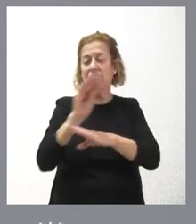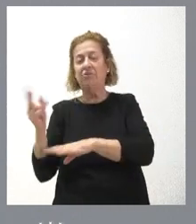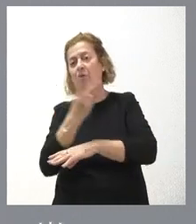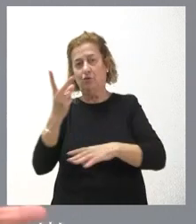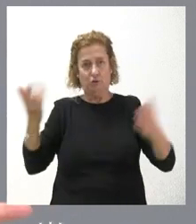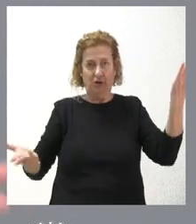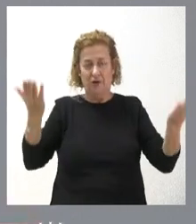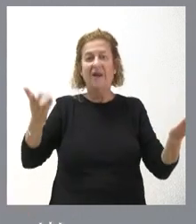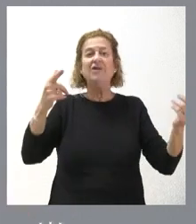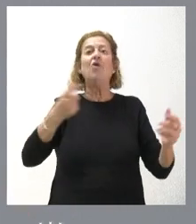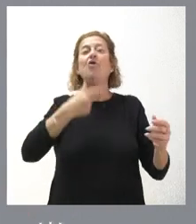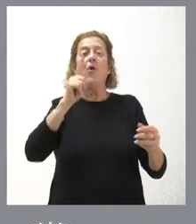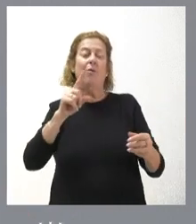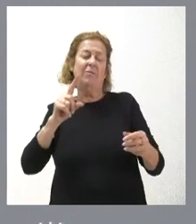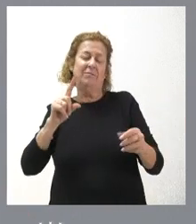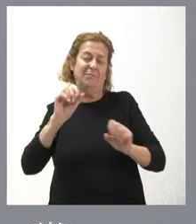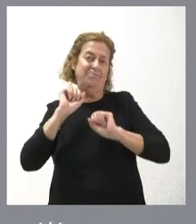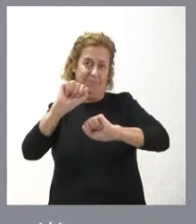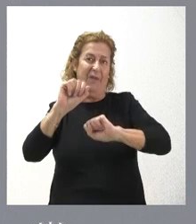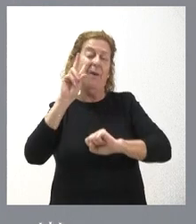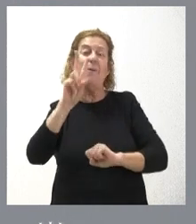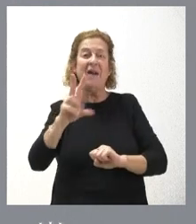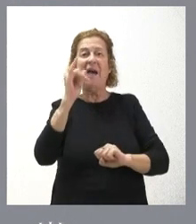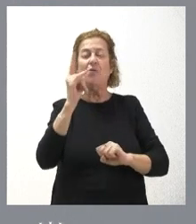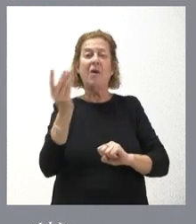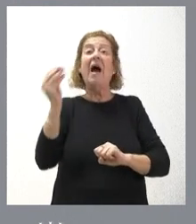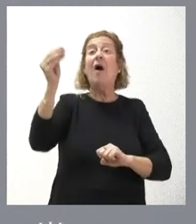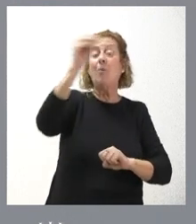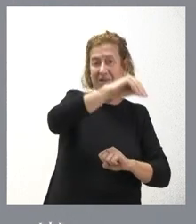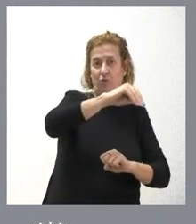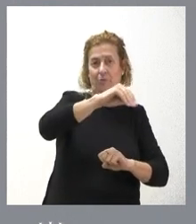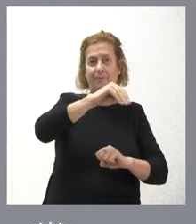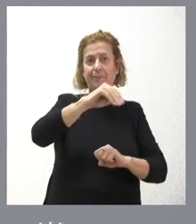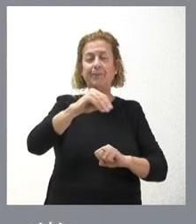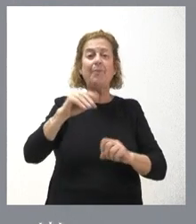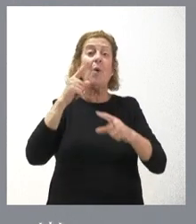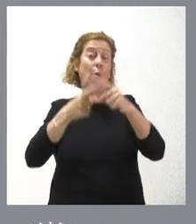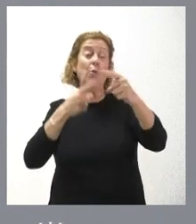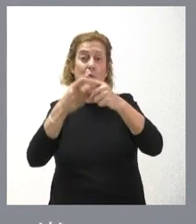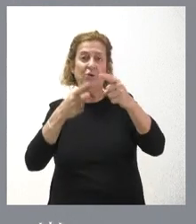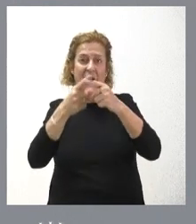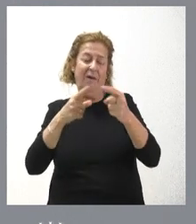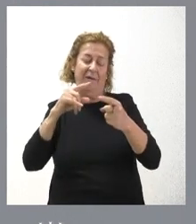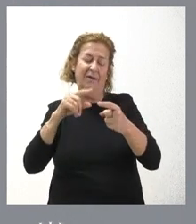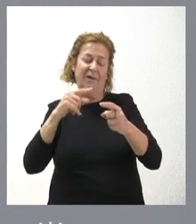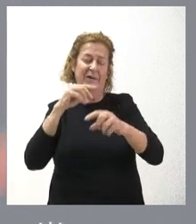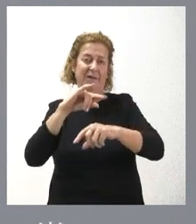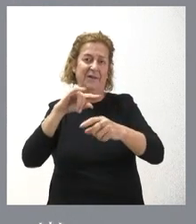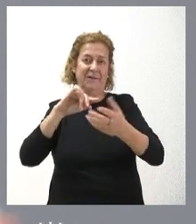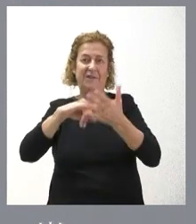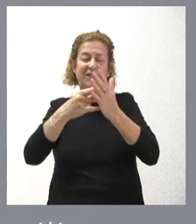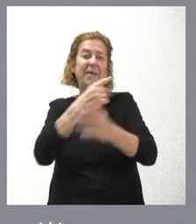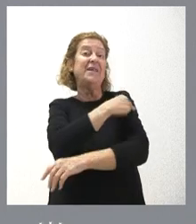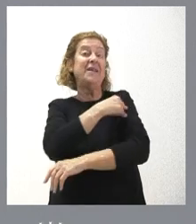día esto no nos impide ver que hay un aumento de la intensidad en la utilización del sistema sanitario pero esta